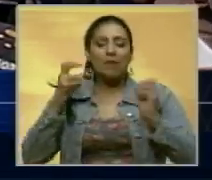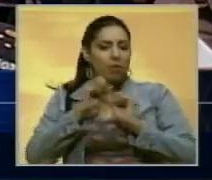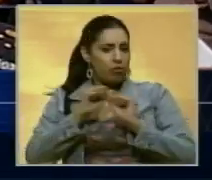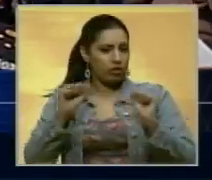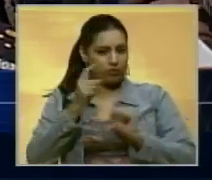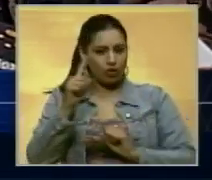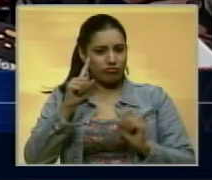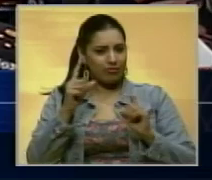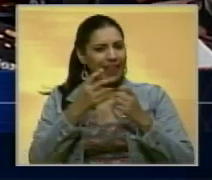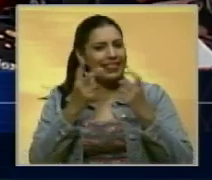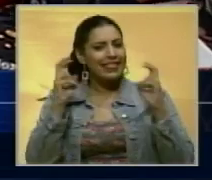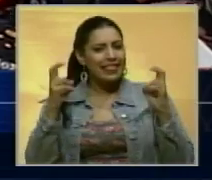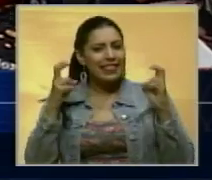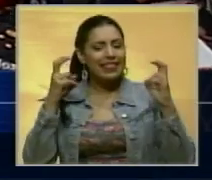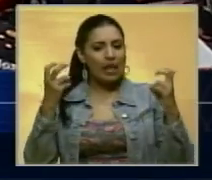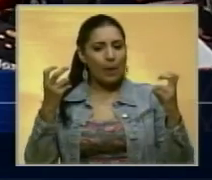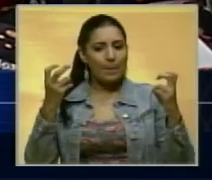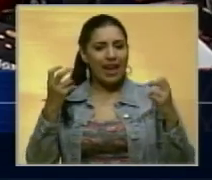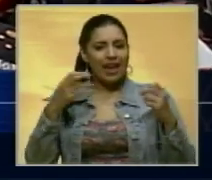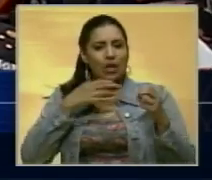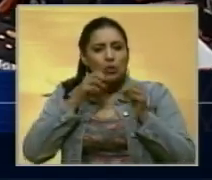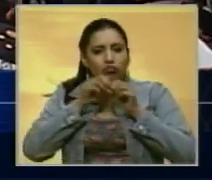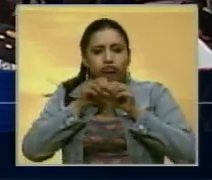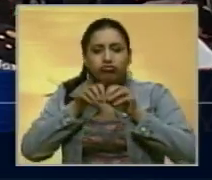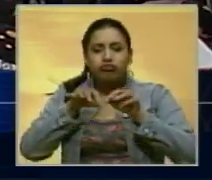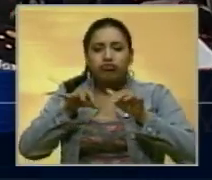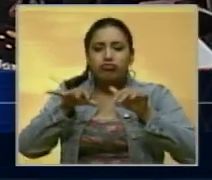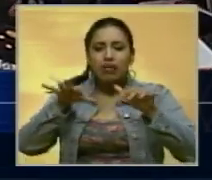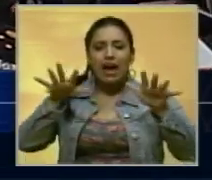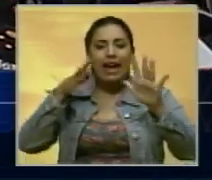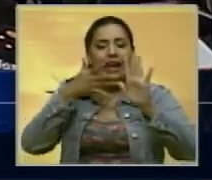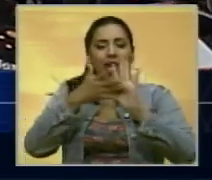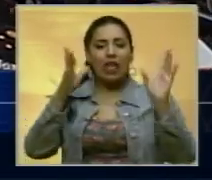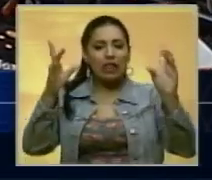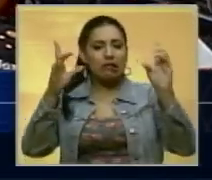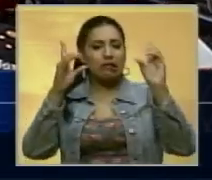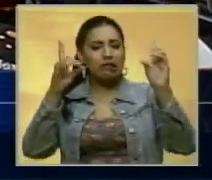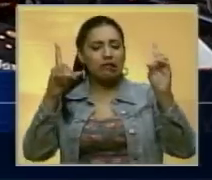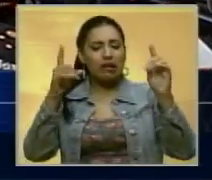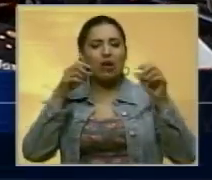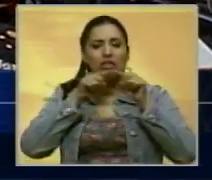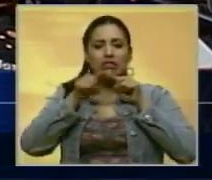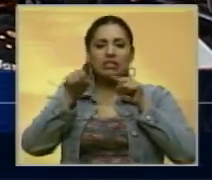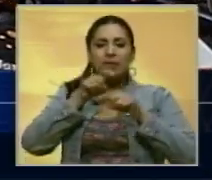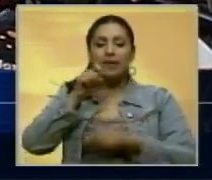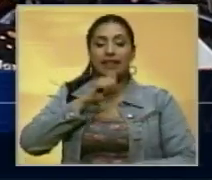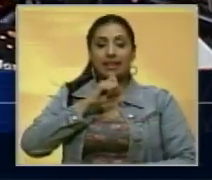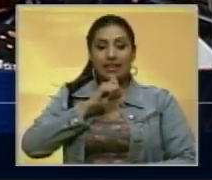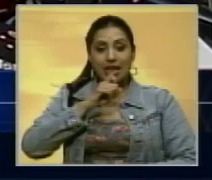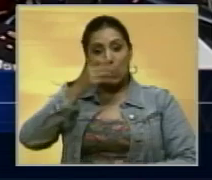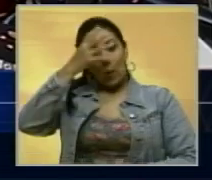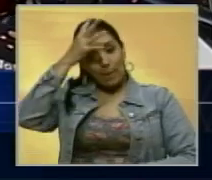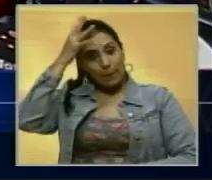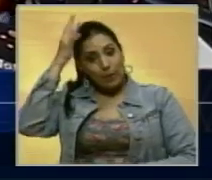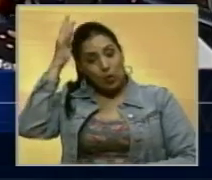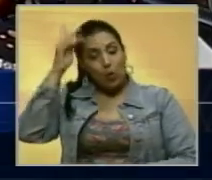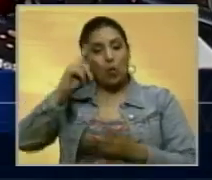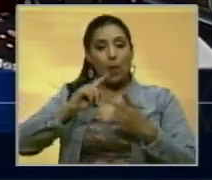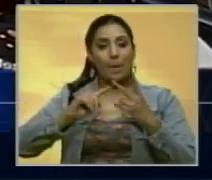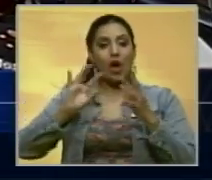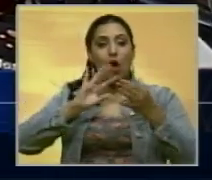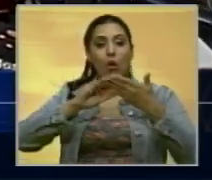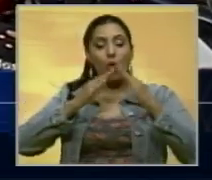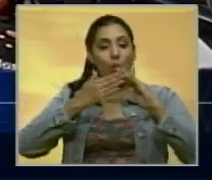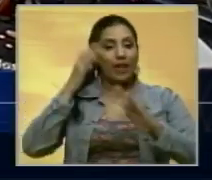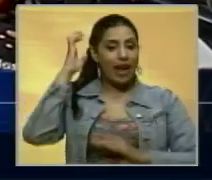insólito, sino un tema que ha rodado y ha sido propuesto sueltamente por el Vaticano, por la Comunidad Europea,